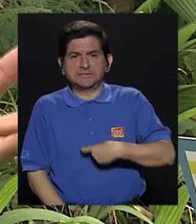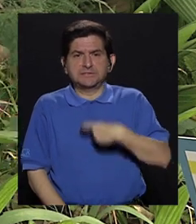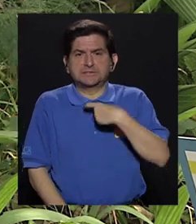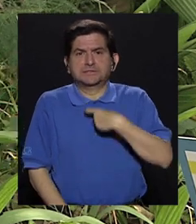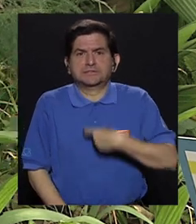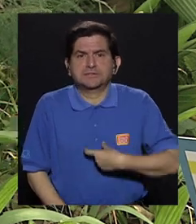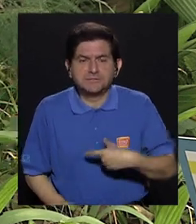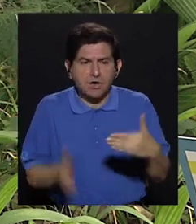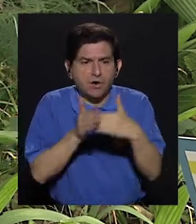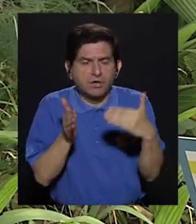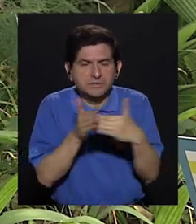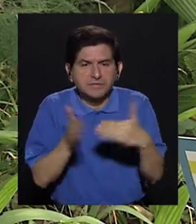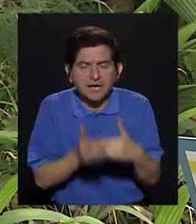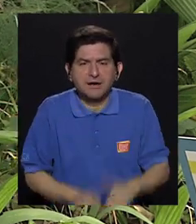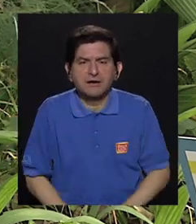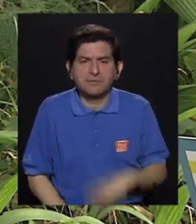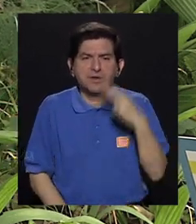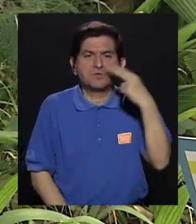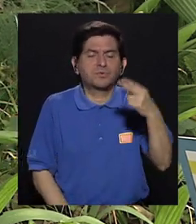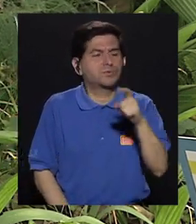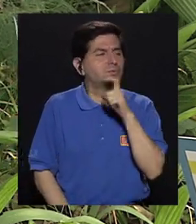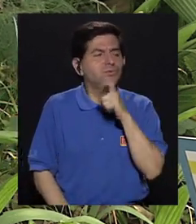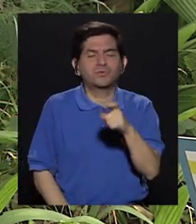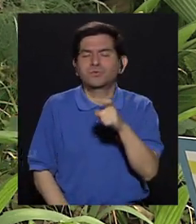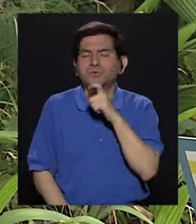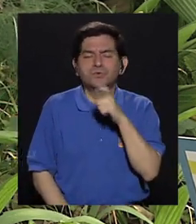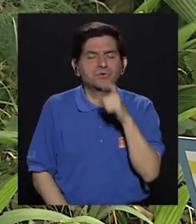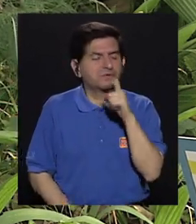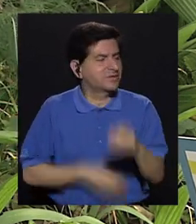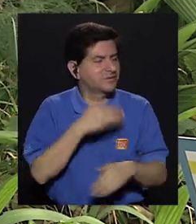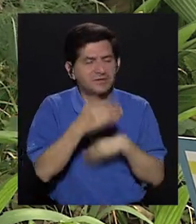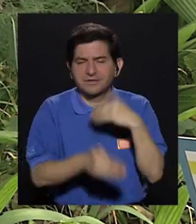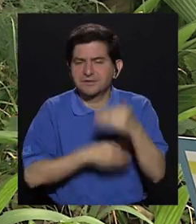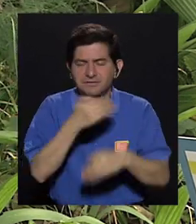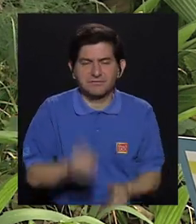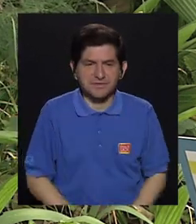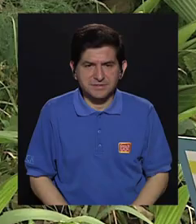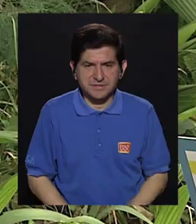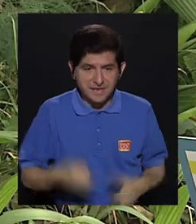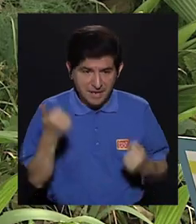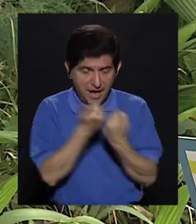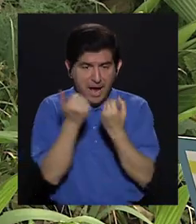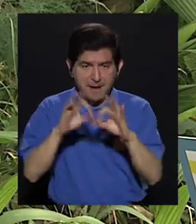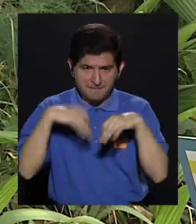que le desencadenan un antojo, ¿no?, para volver a fumar, se les dificulta muchísimo más el proceso.